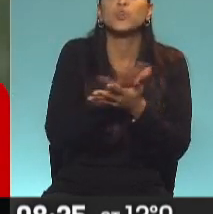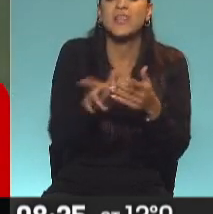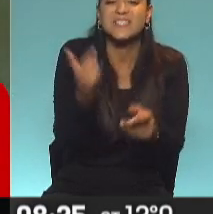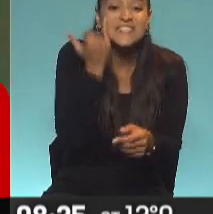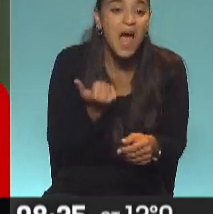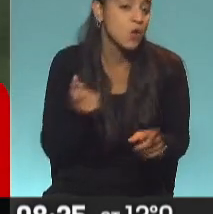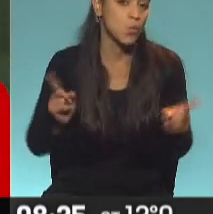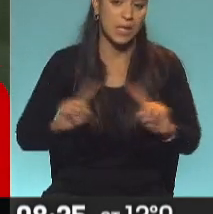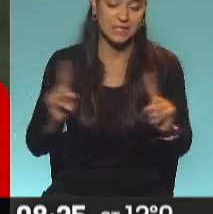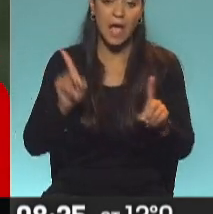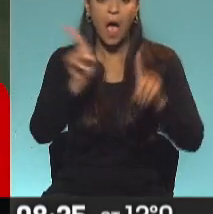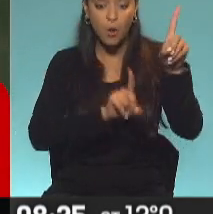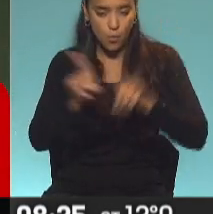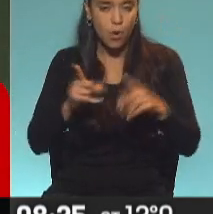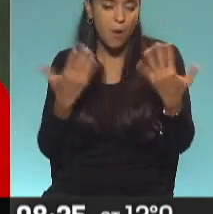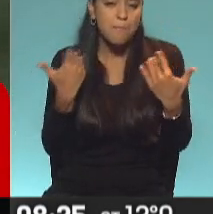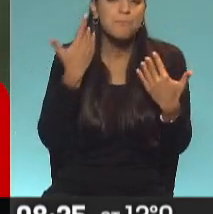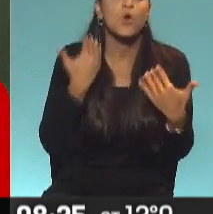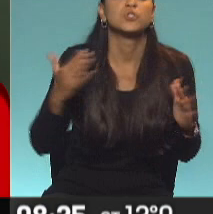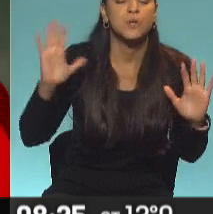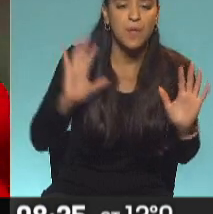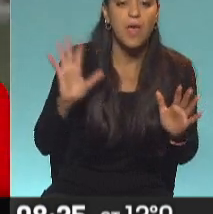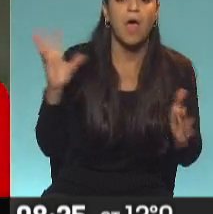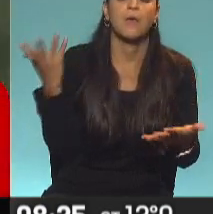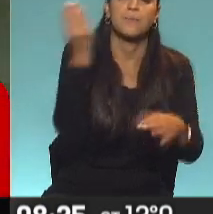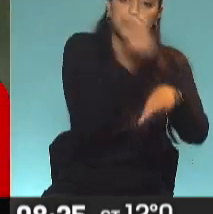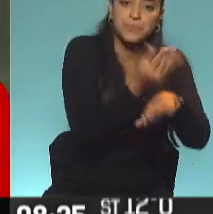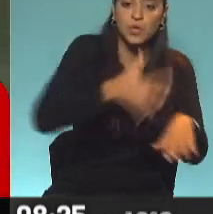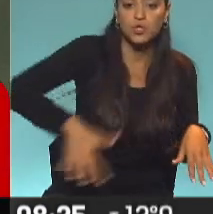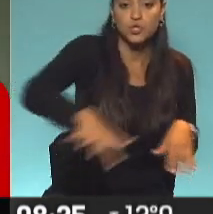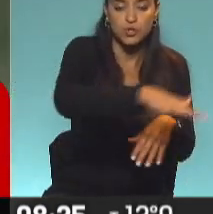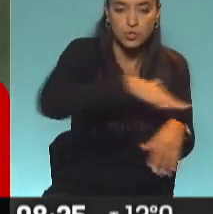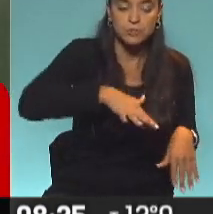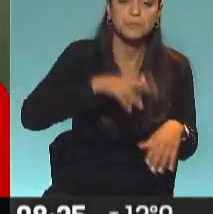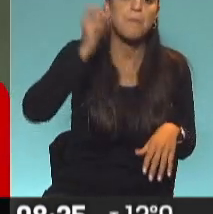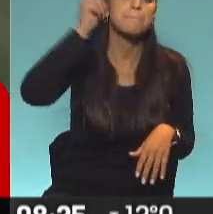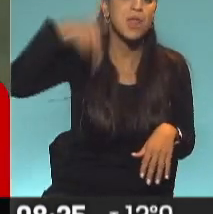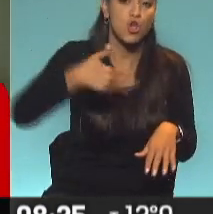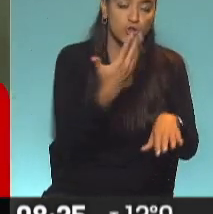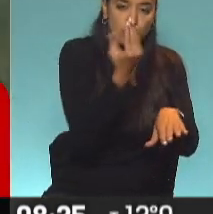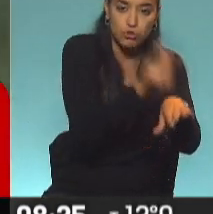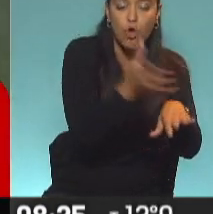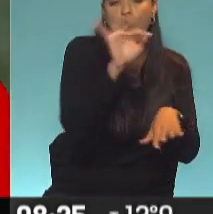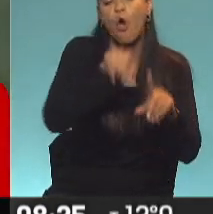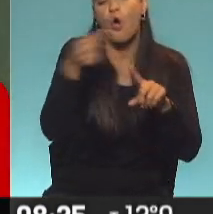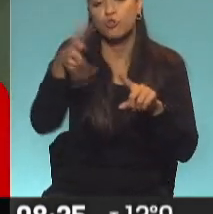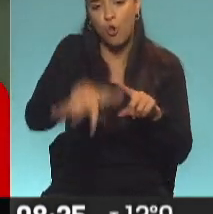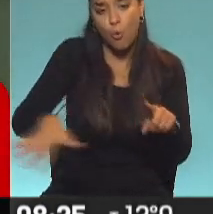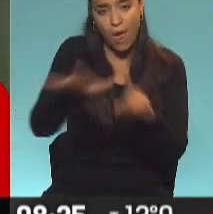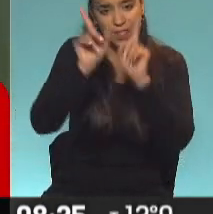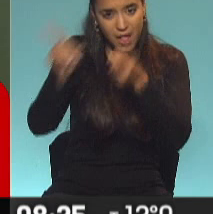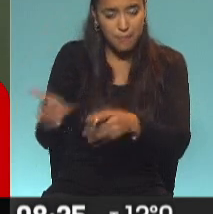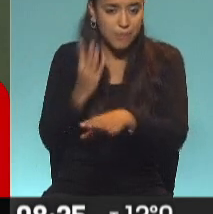hubo algunas alternativas de alojamientos en la zona del partido de Presidente Perón o en otros distritos, porque también sabemos